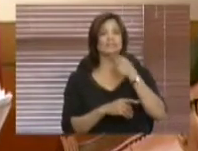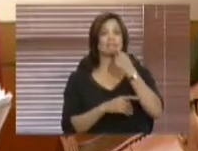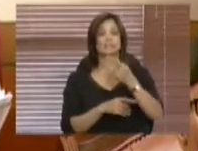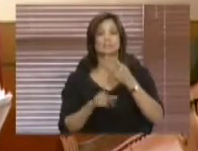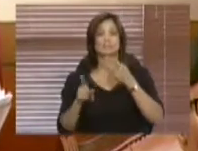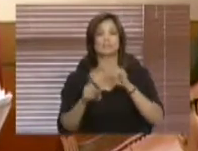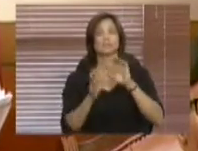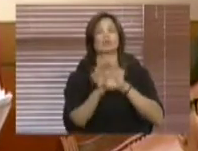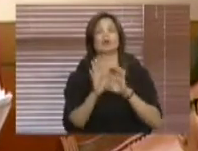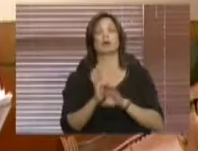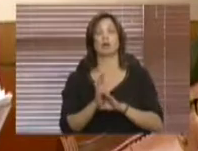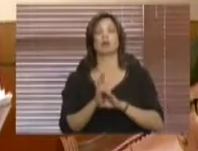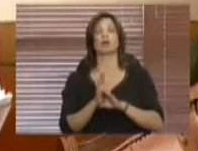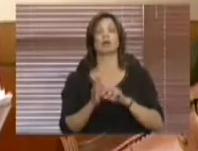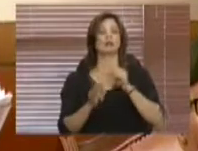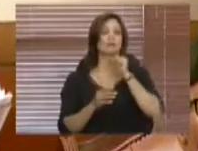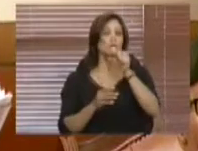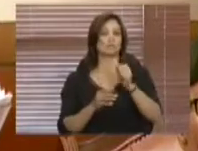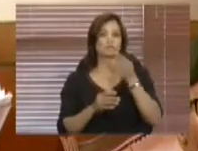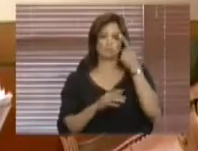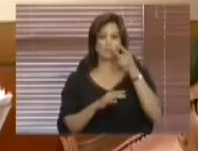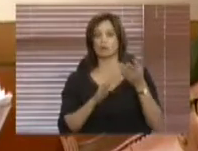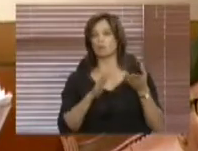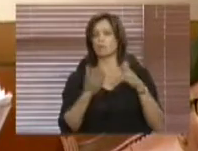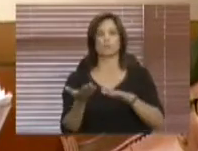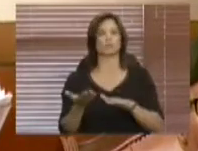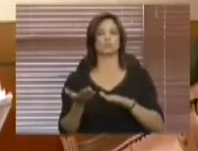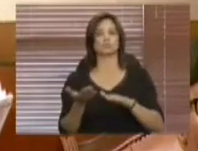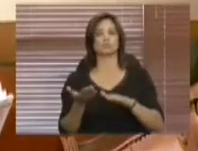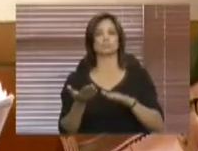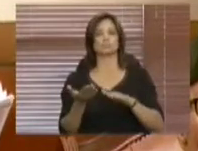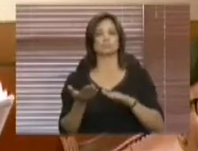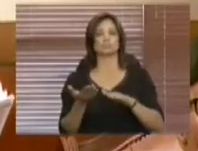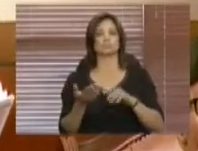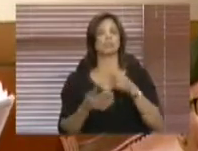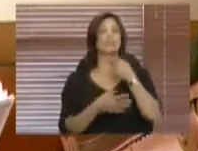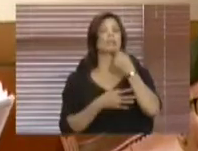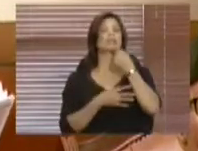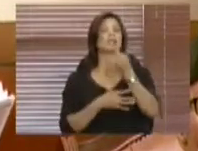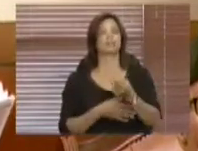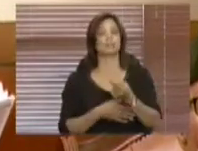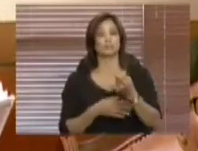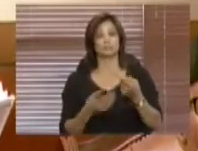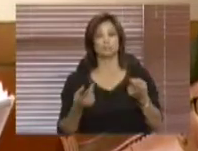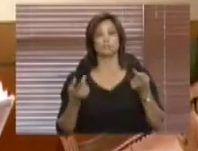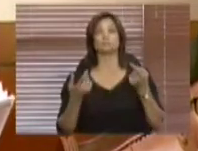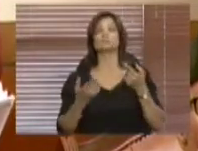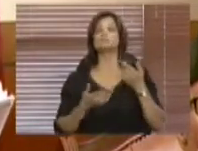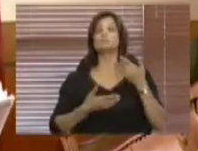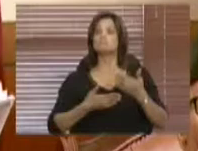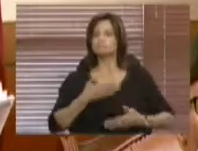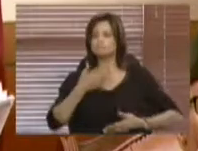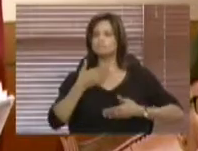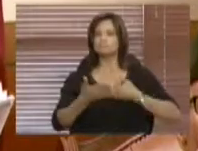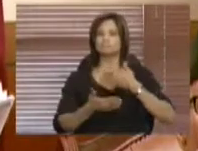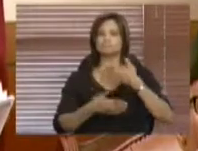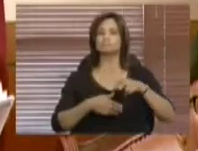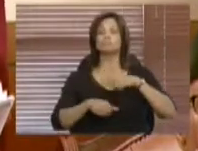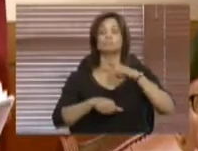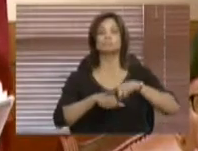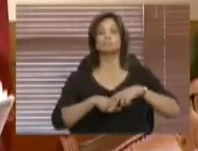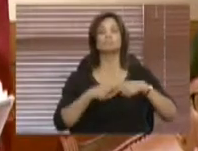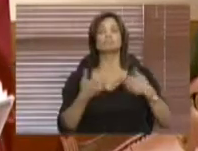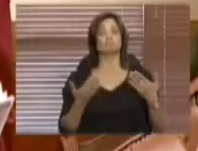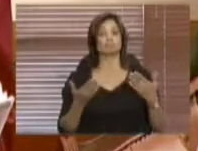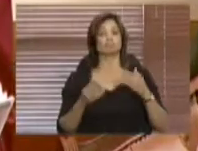una Constitución no es para muertos. He reiterado que cuando el paso del tiempo y la natural evolución